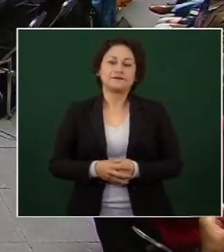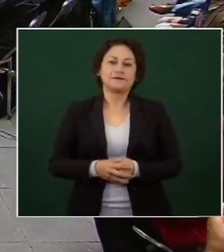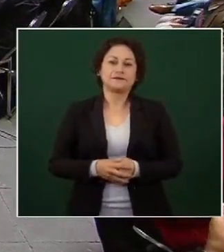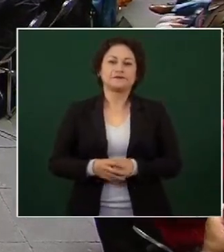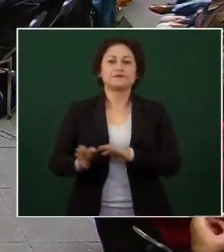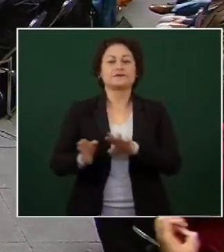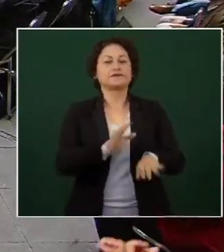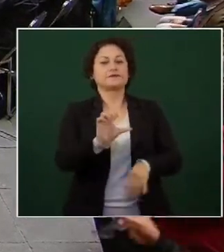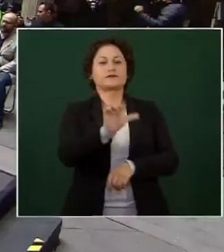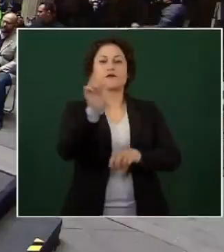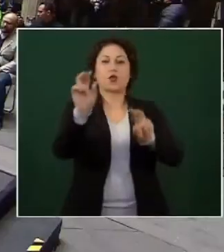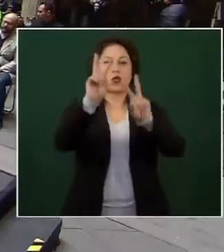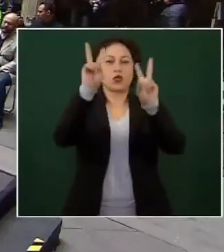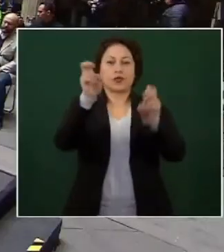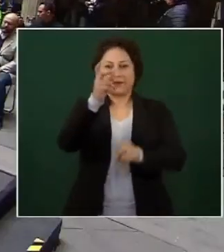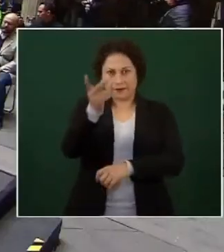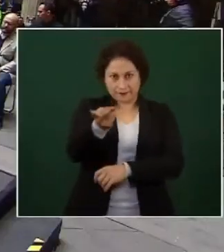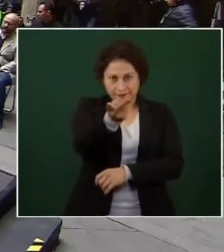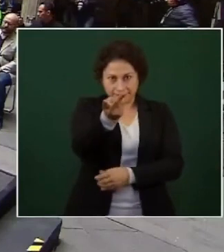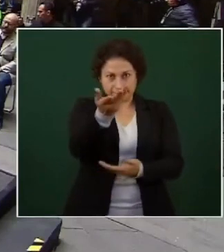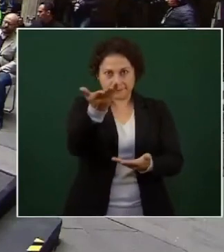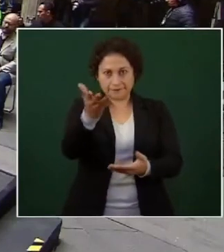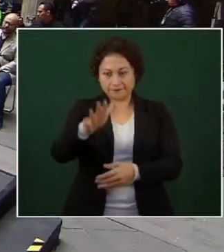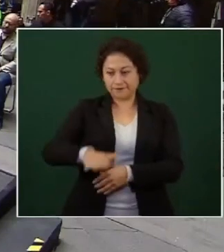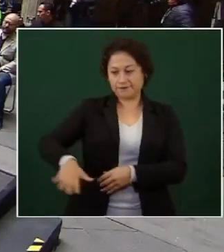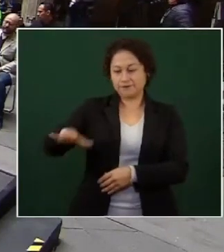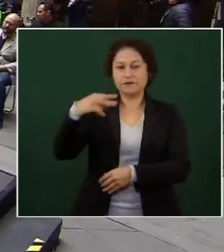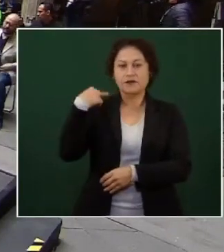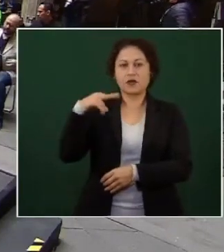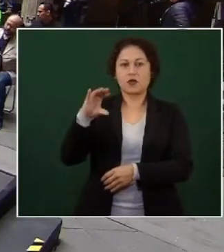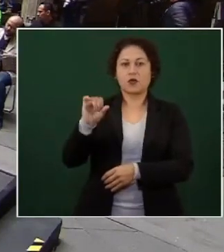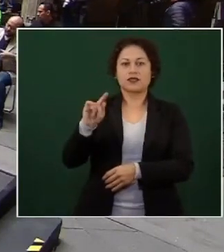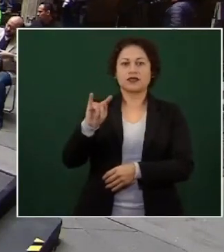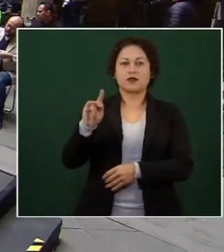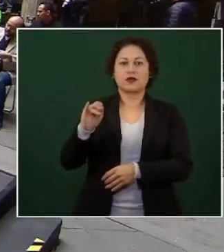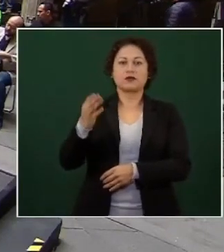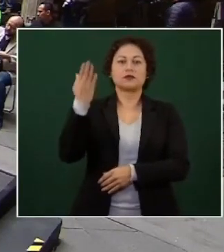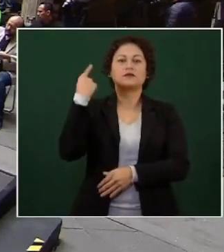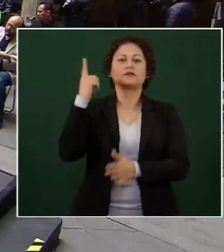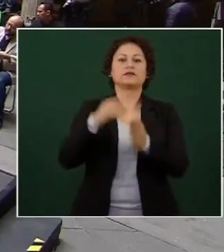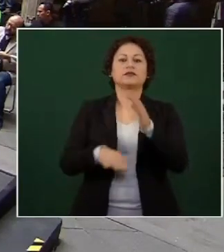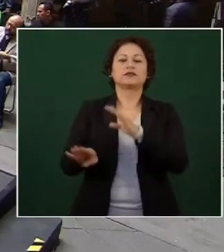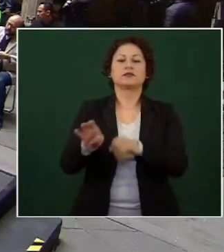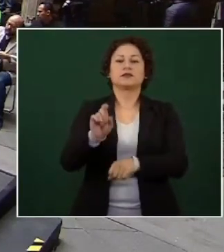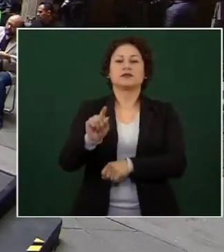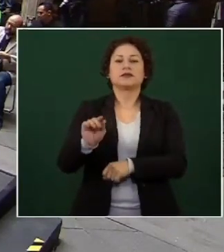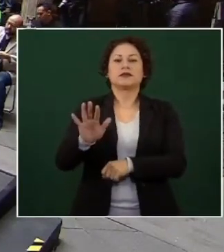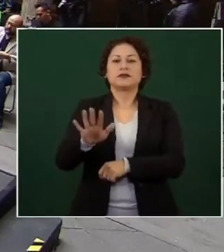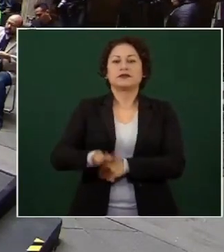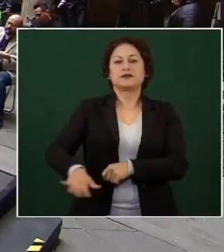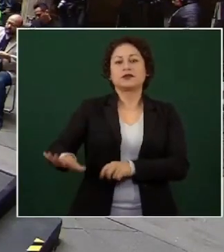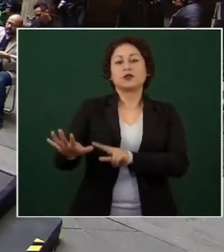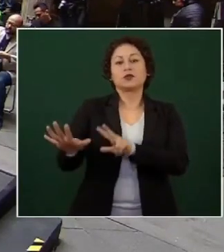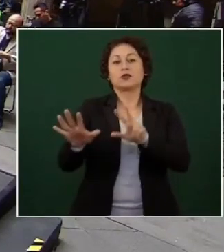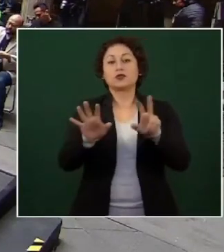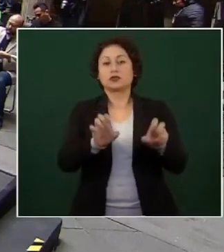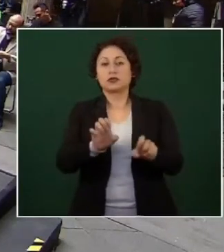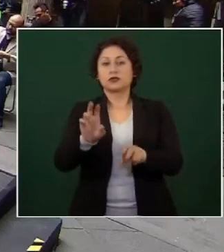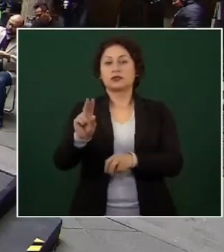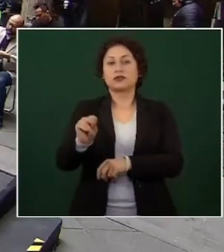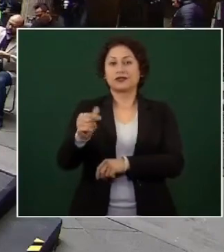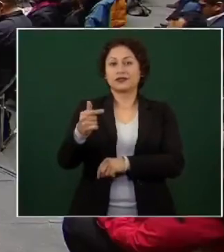En otro tema, señor presidente, en Coatzacoalcos en 1975 fueron expropiados 887